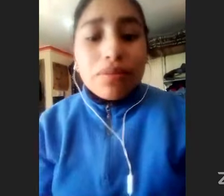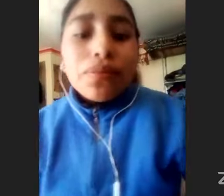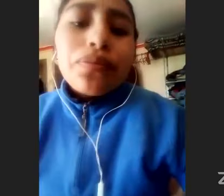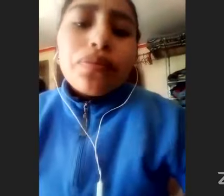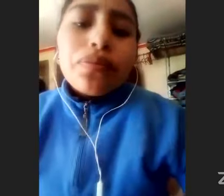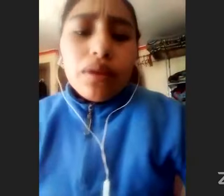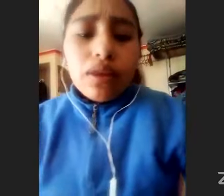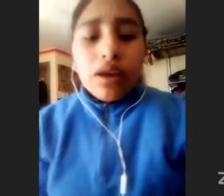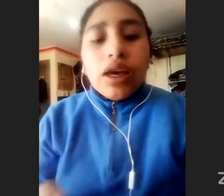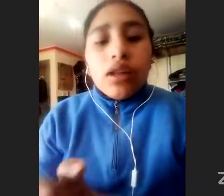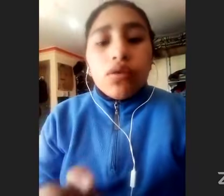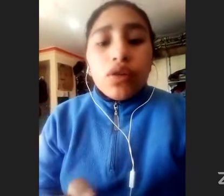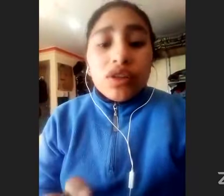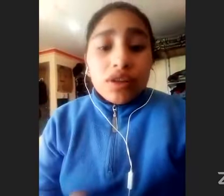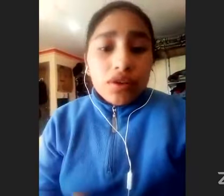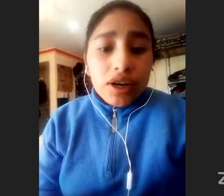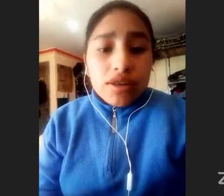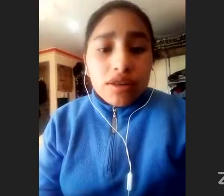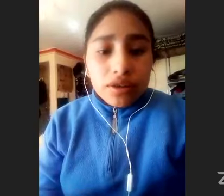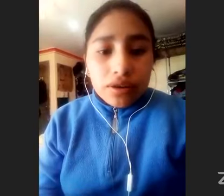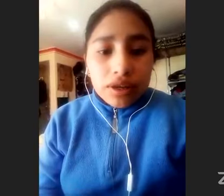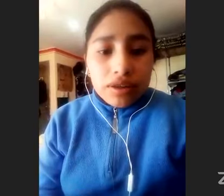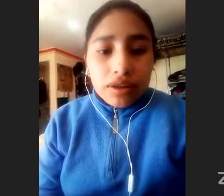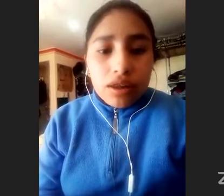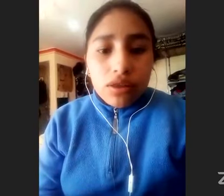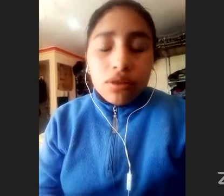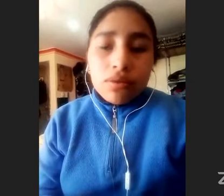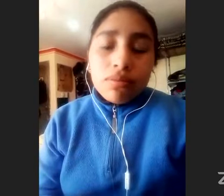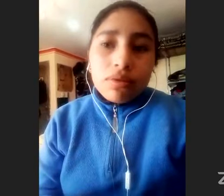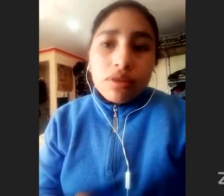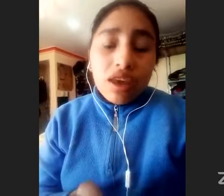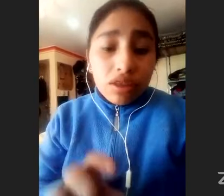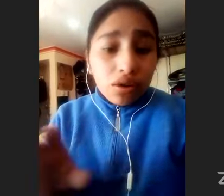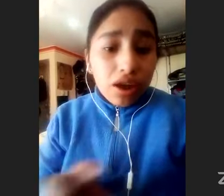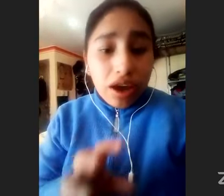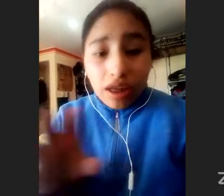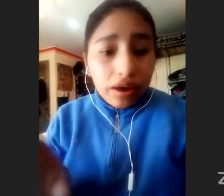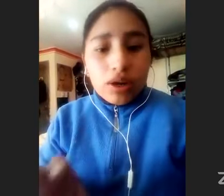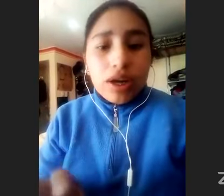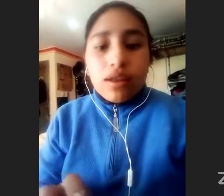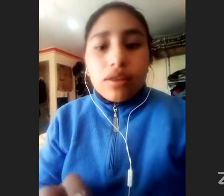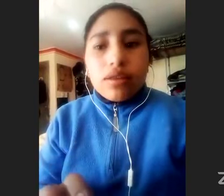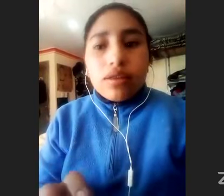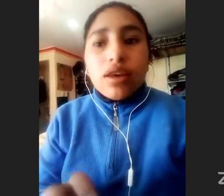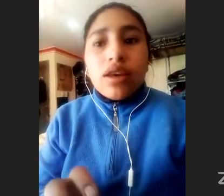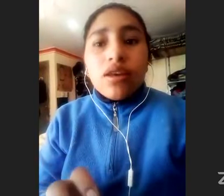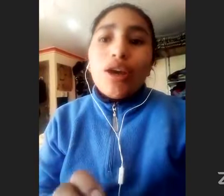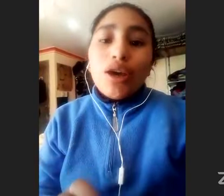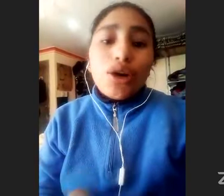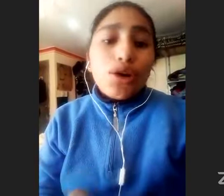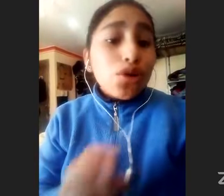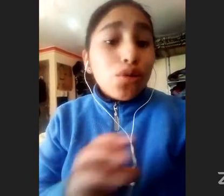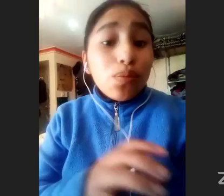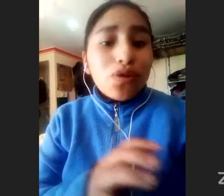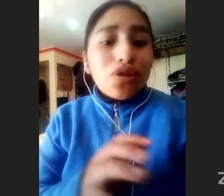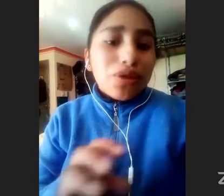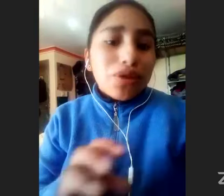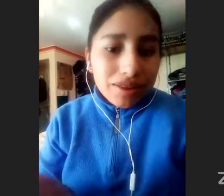trabajadores nuestras organizaciones dentro de cada una tiene su